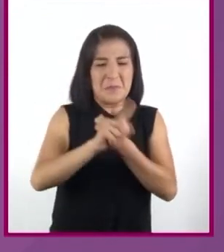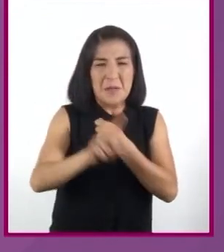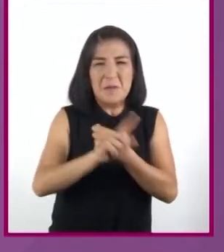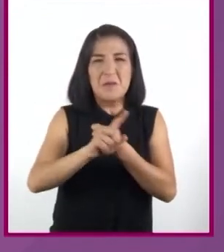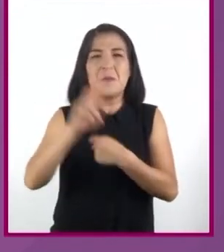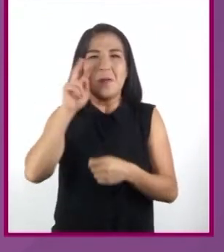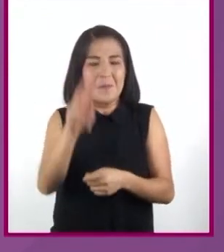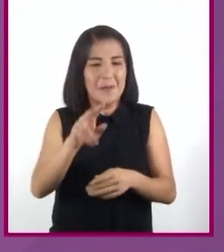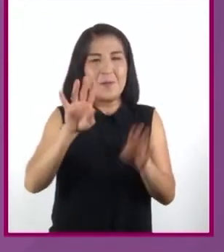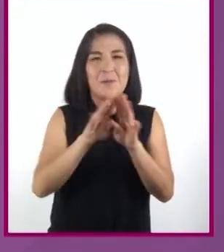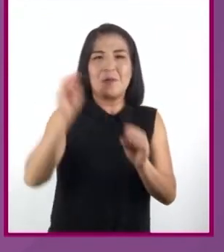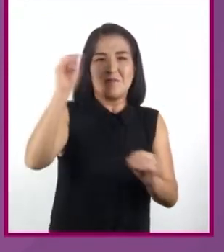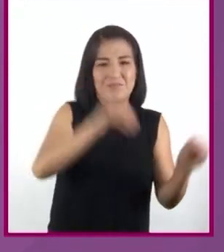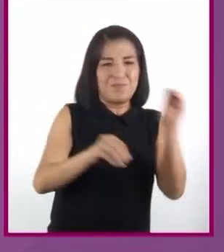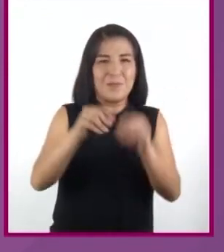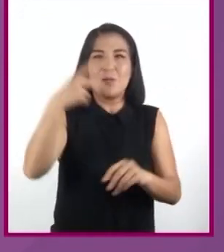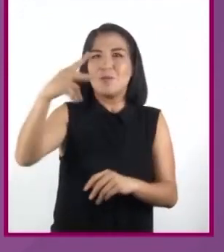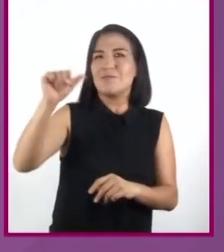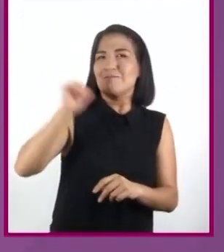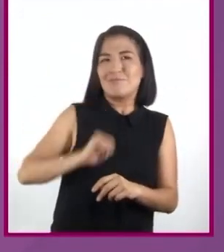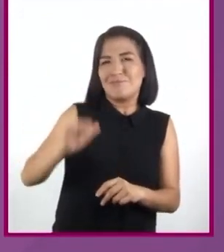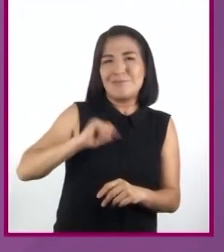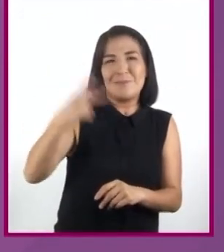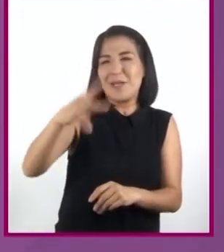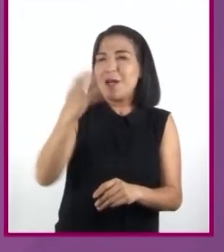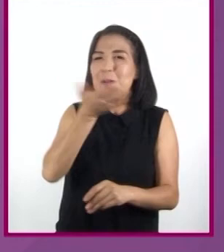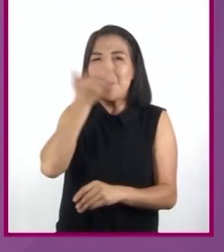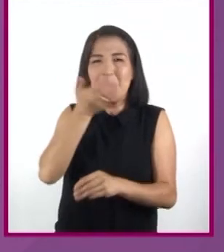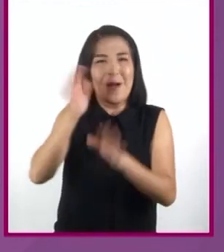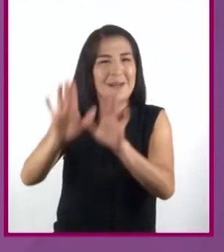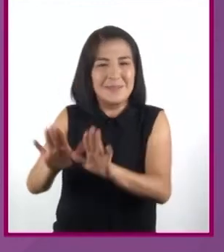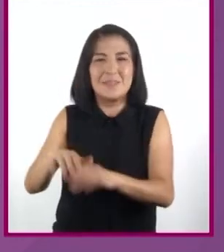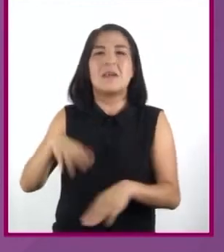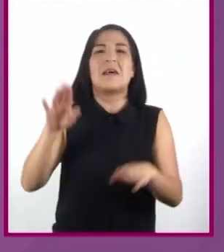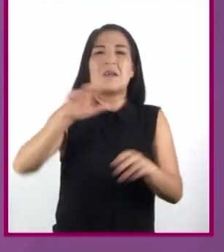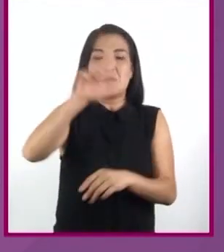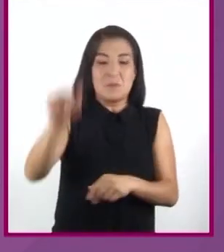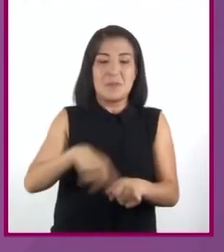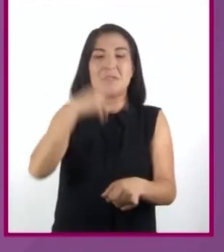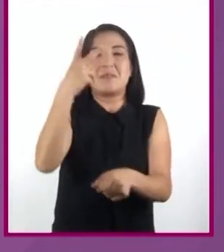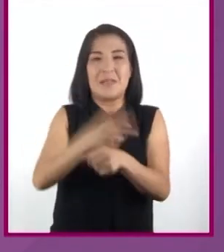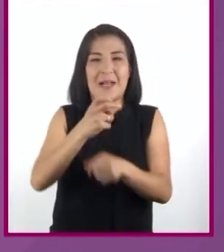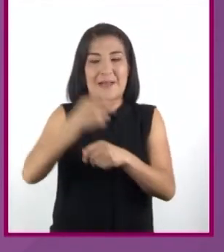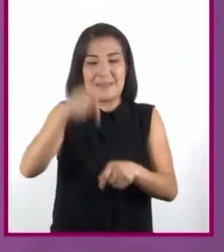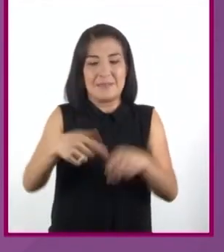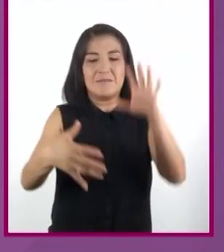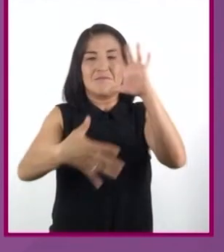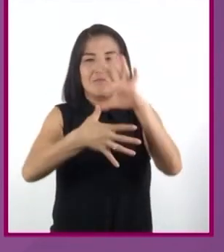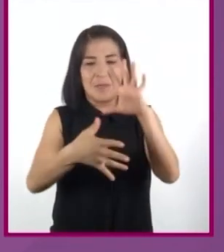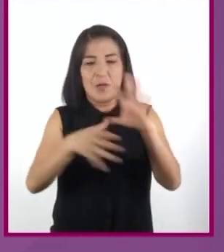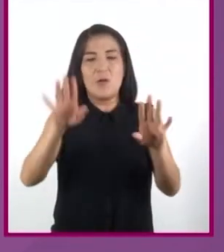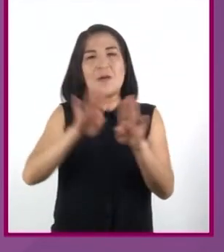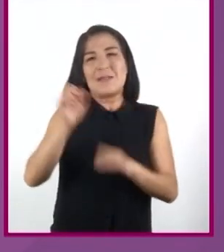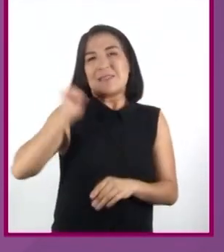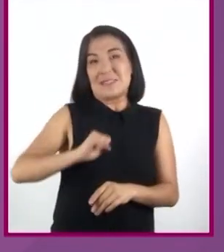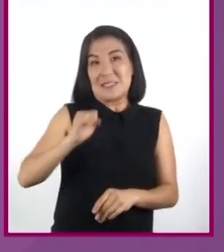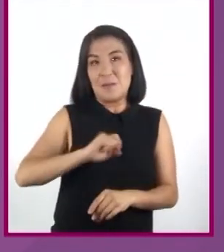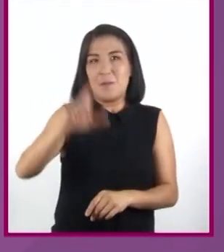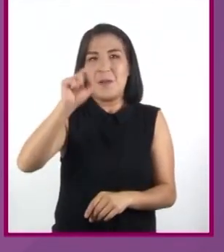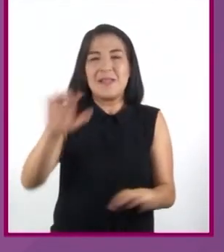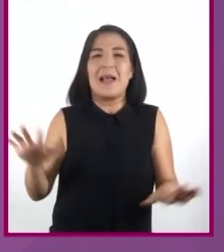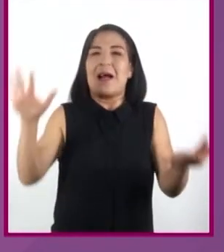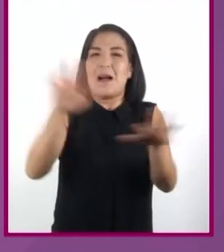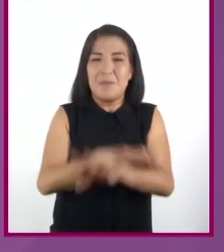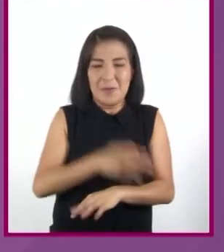la región y época. En Latinoamérica cobró auge a principios del segundo cuarto del siglo XX y abordó los